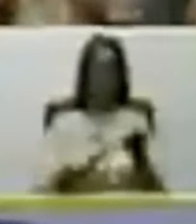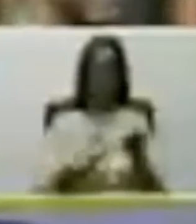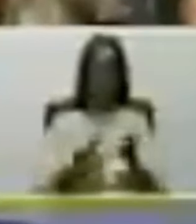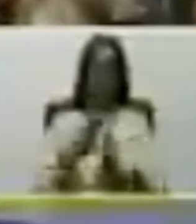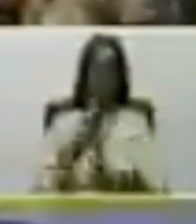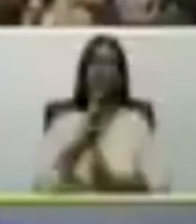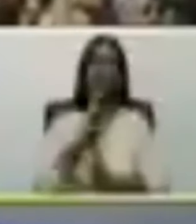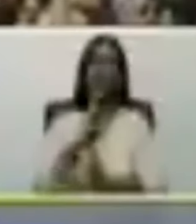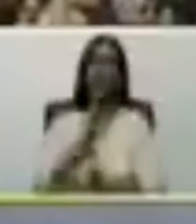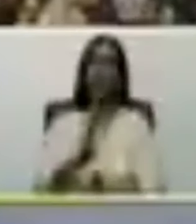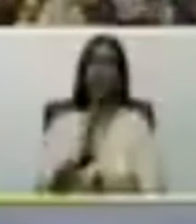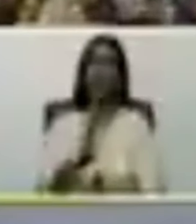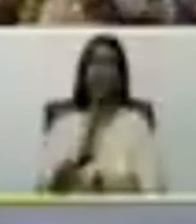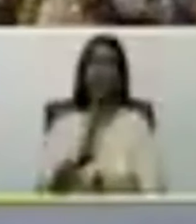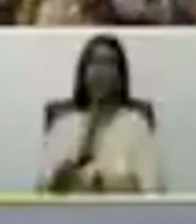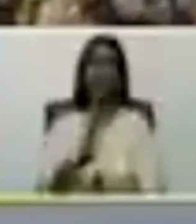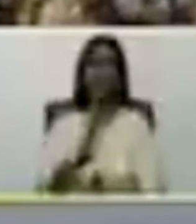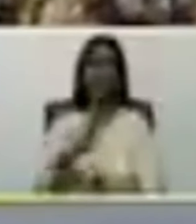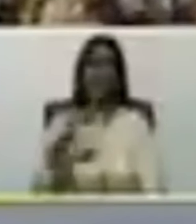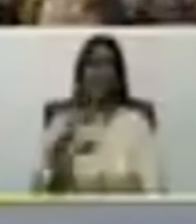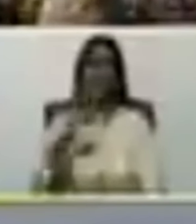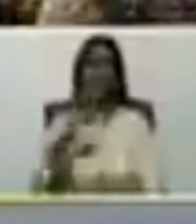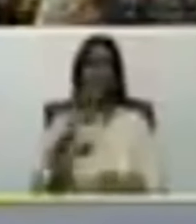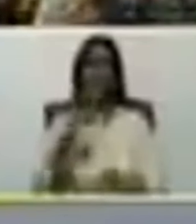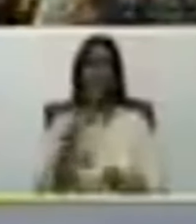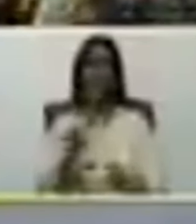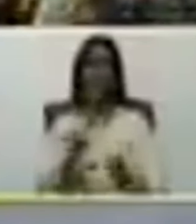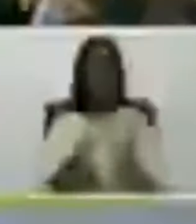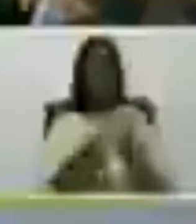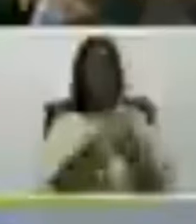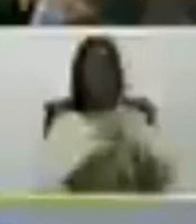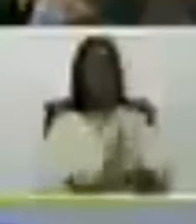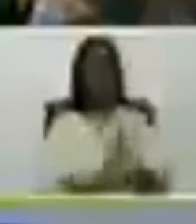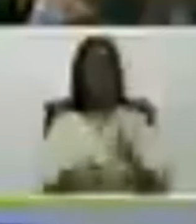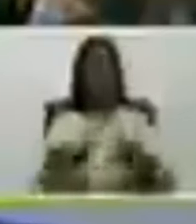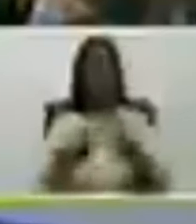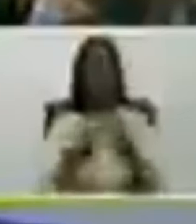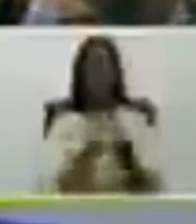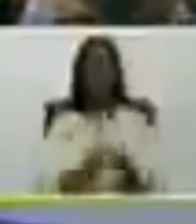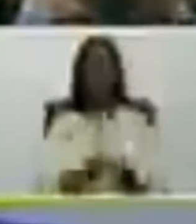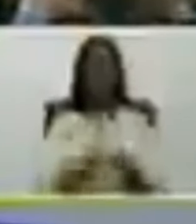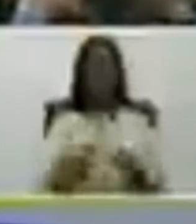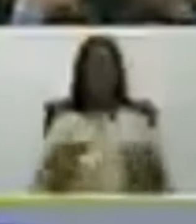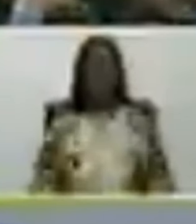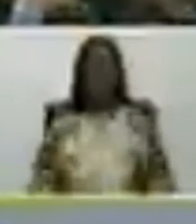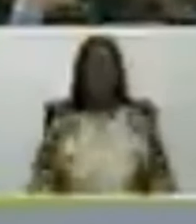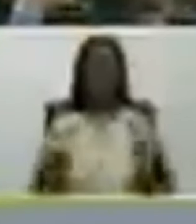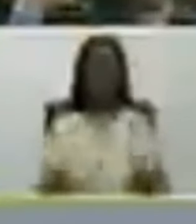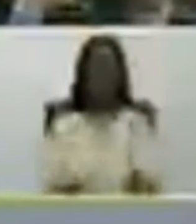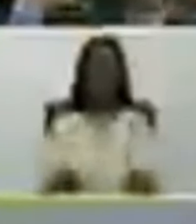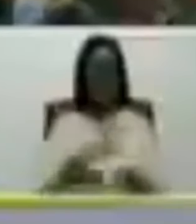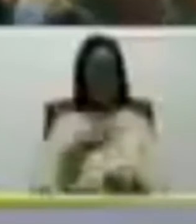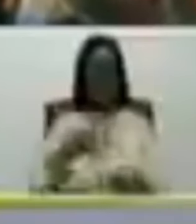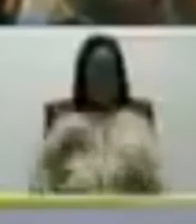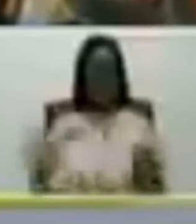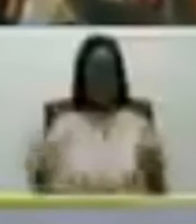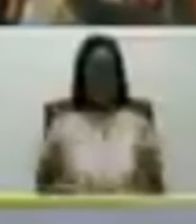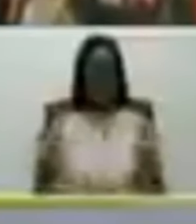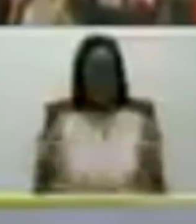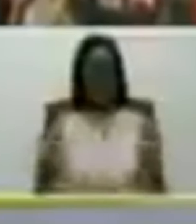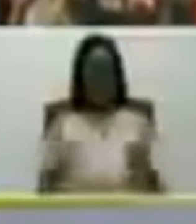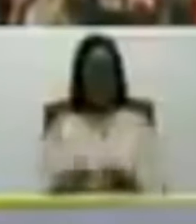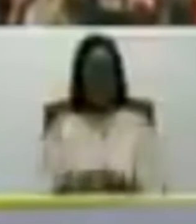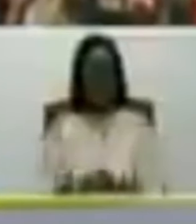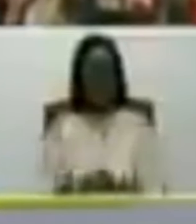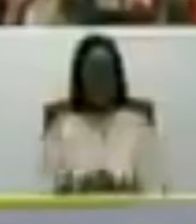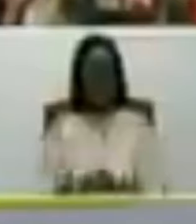en un símbolo de la resistencia al régimen autoritario del presidente Nicolás Maduro Moros, el usurpador.